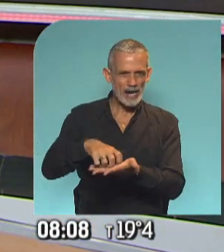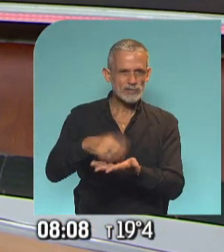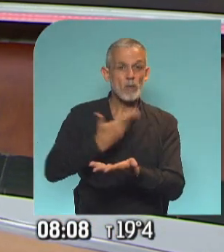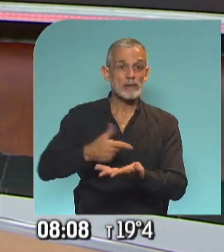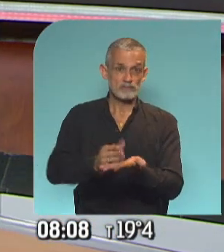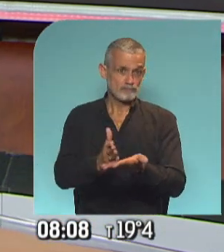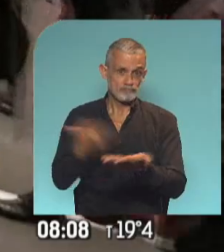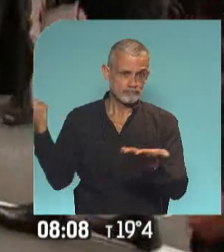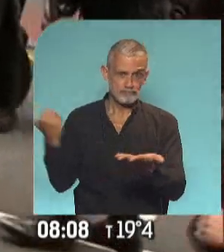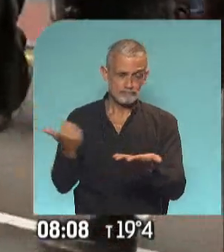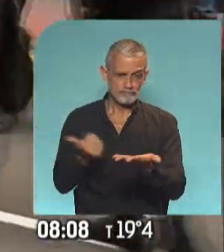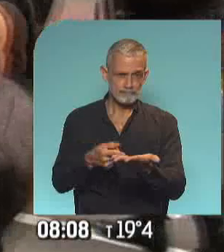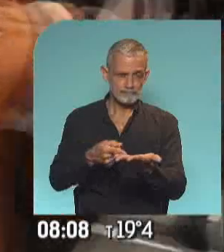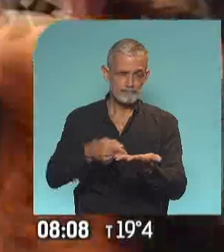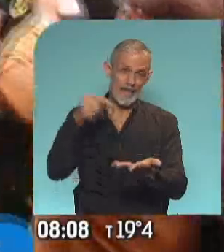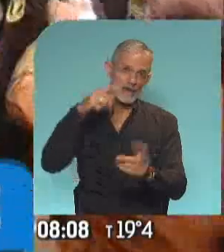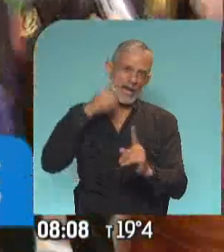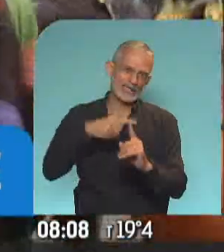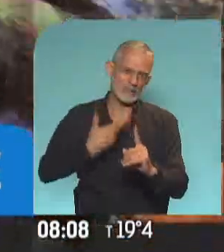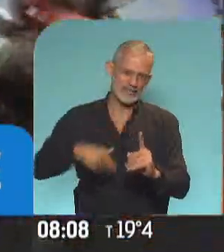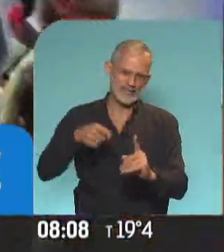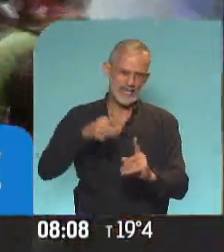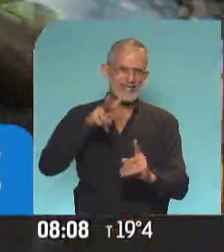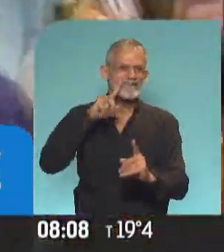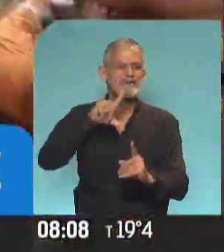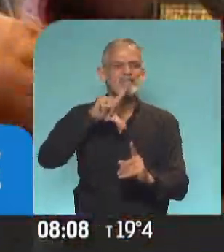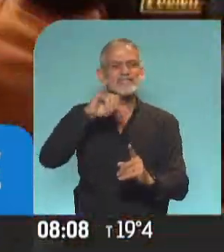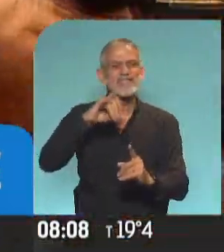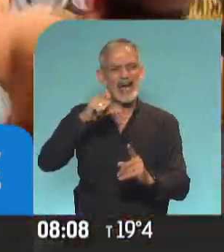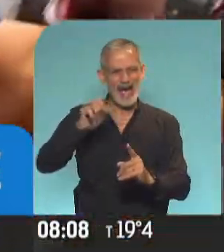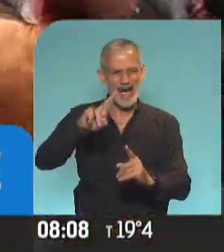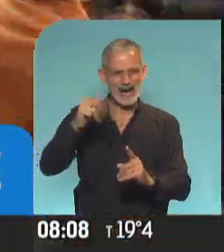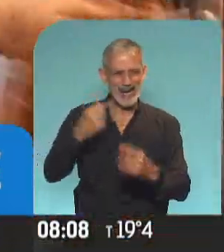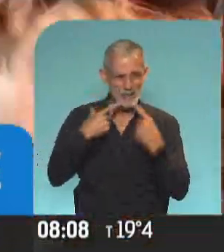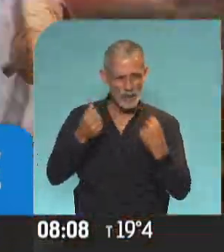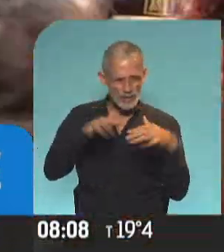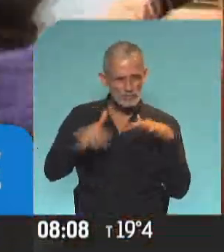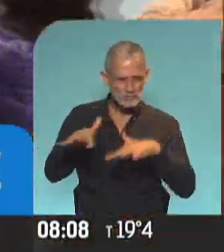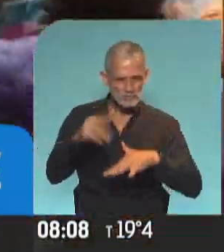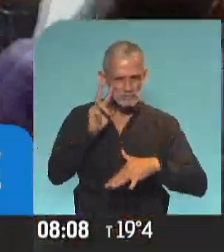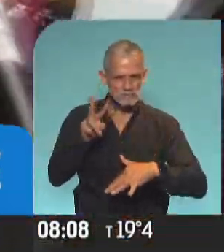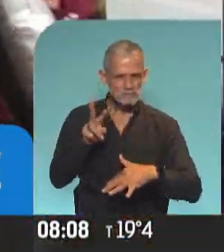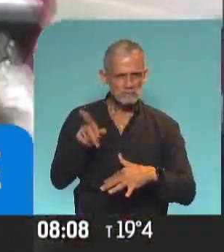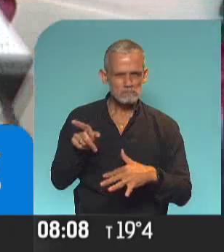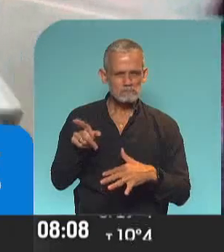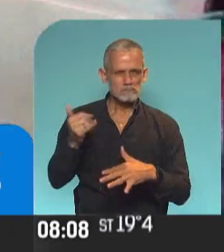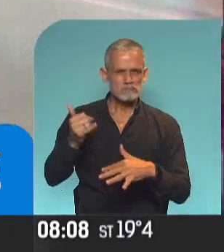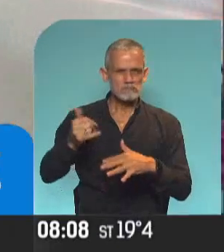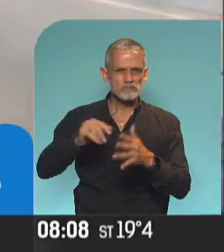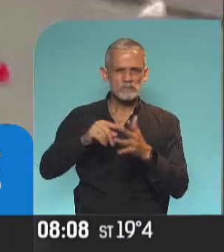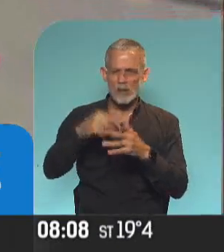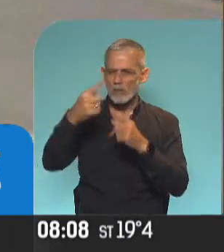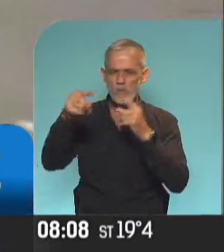que destituyó a la ahora ex presidente Vizcarra. Bueno, allí están las protestas que mencionábamos, se concretaron en